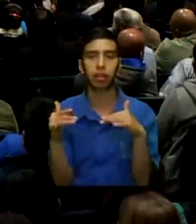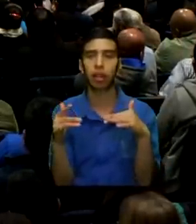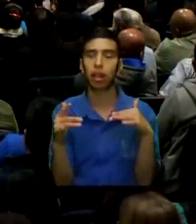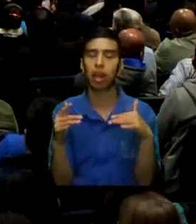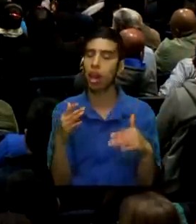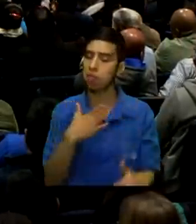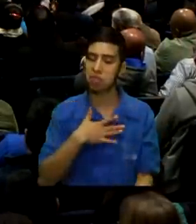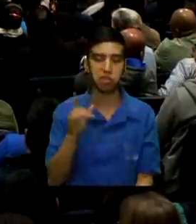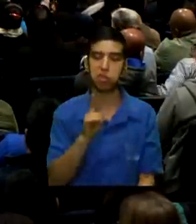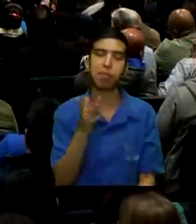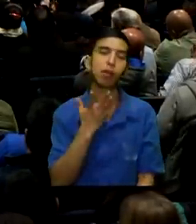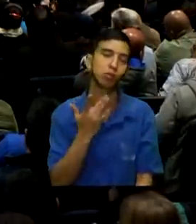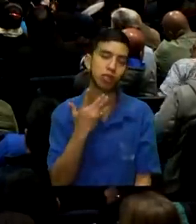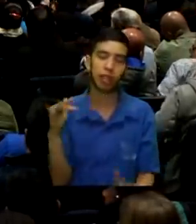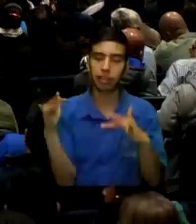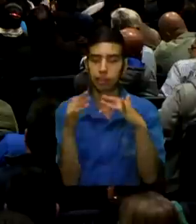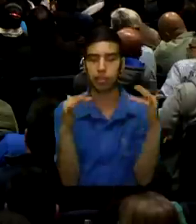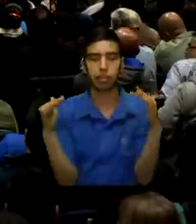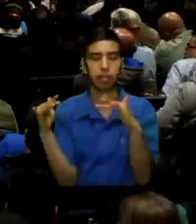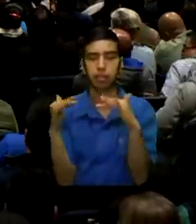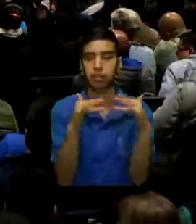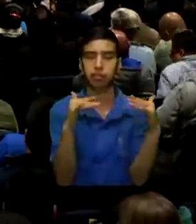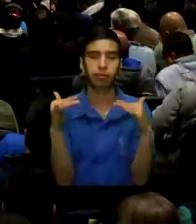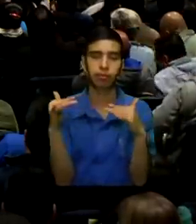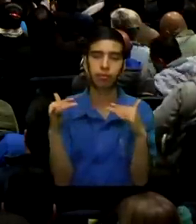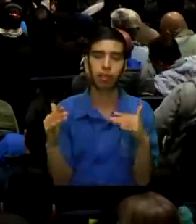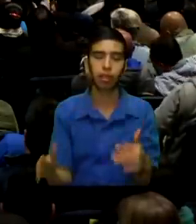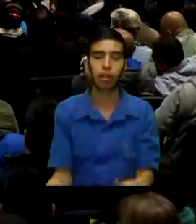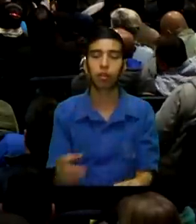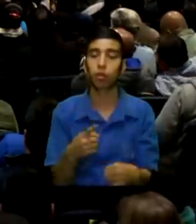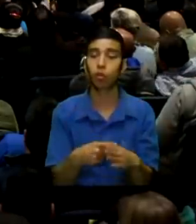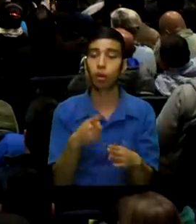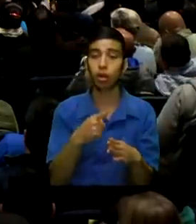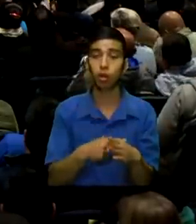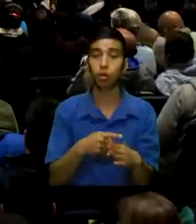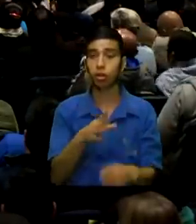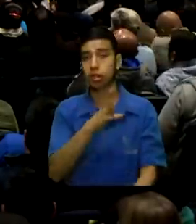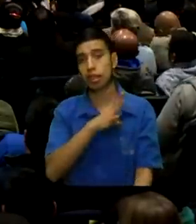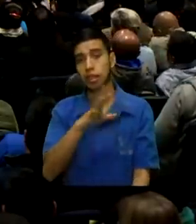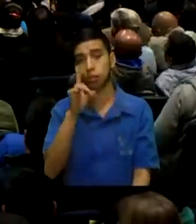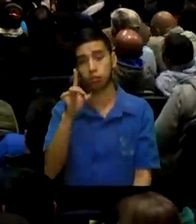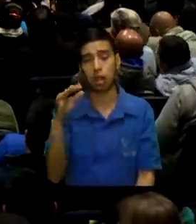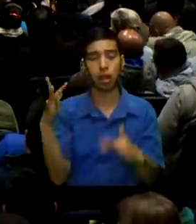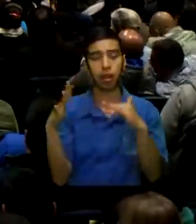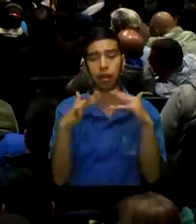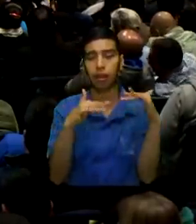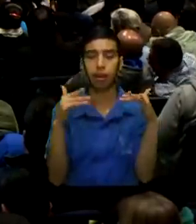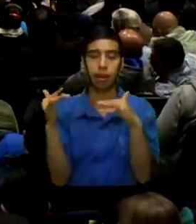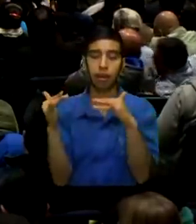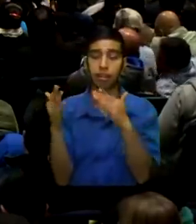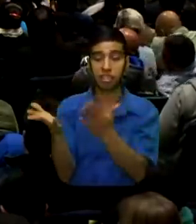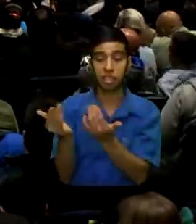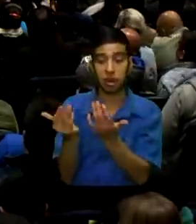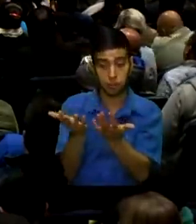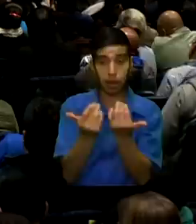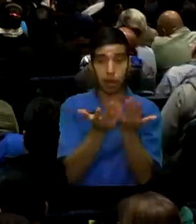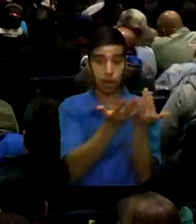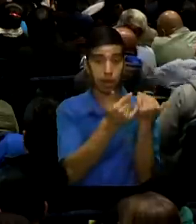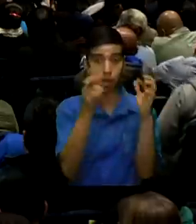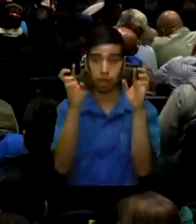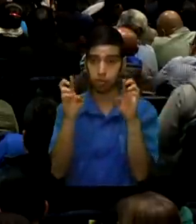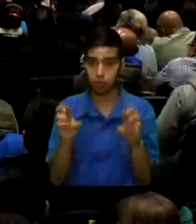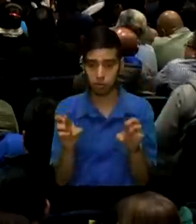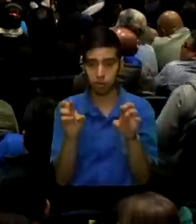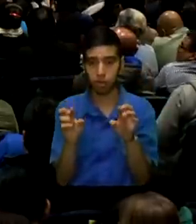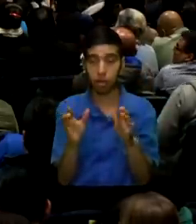No es que le gusten. Cuando hay una guerra, mandan a llamar a todos los que tienen edad para batallar y ahí se tiene que ir. No,